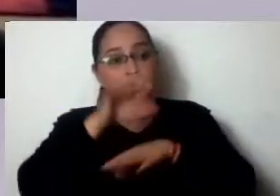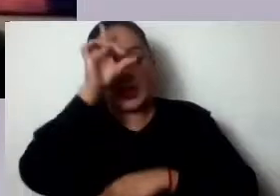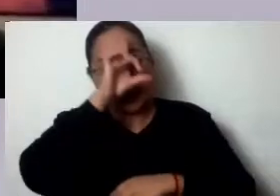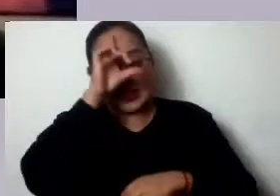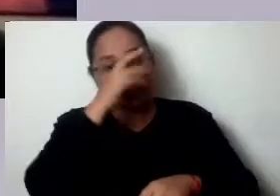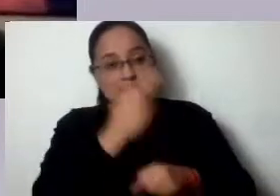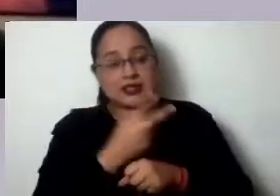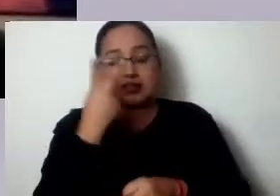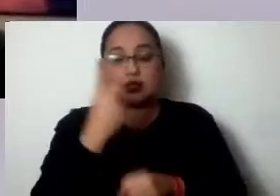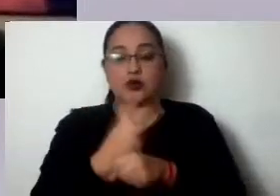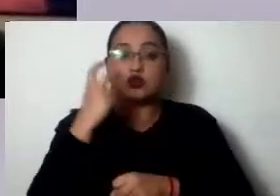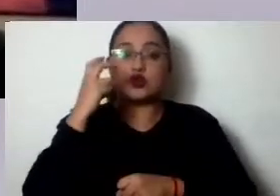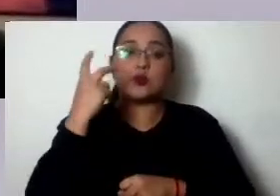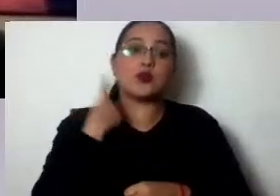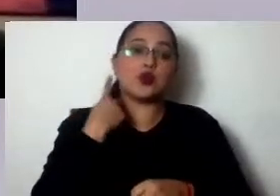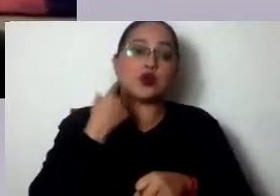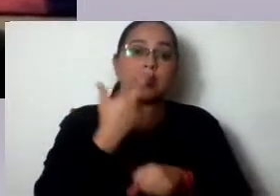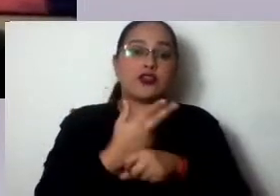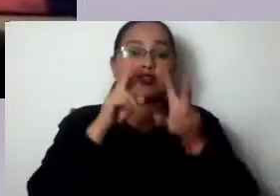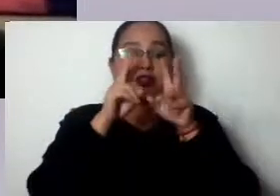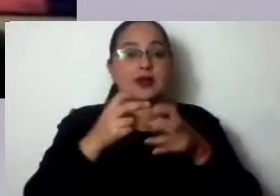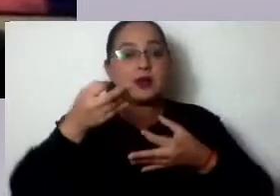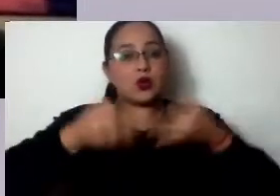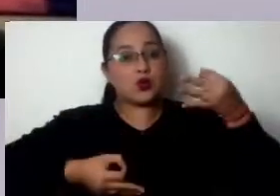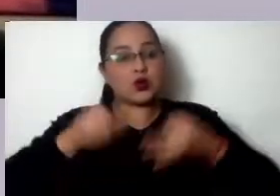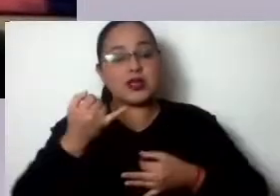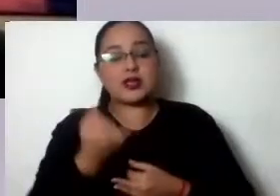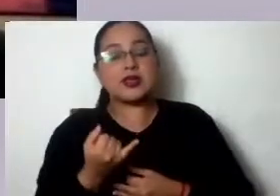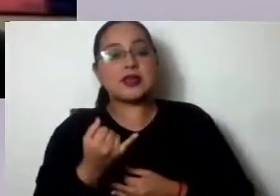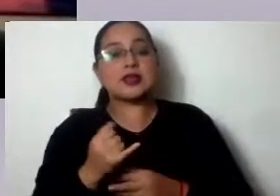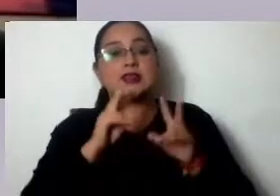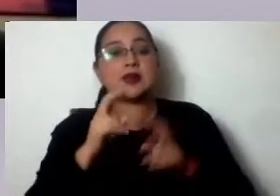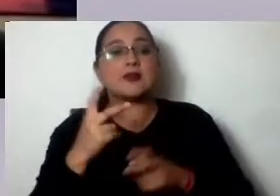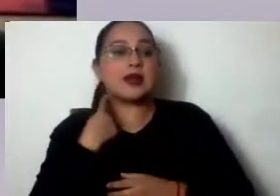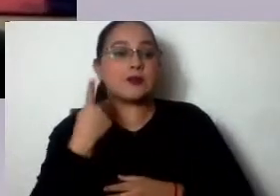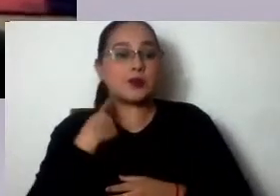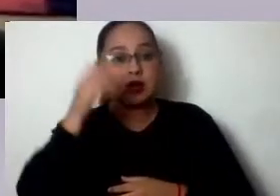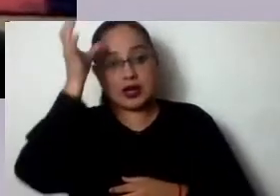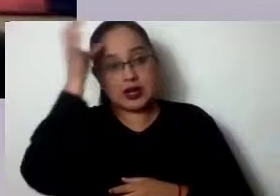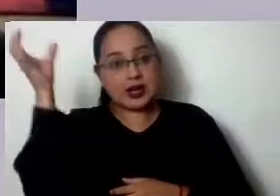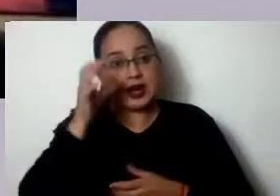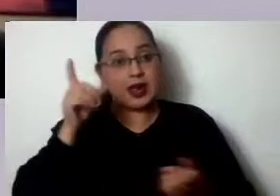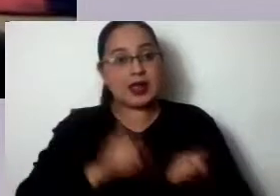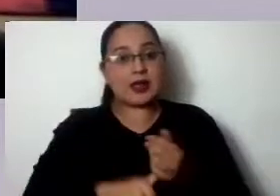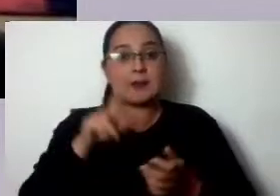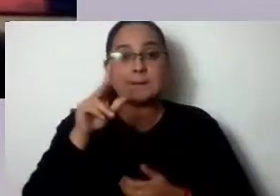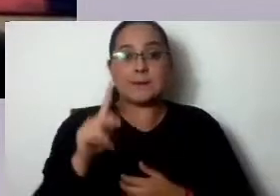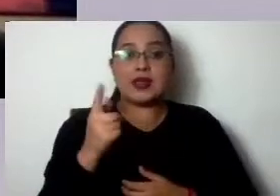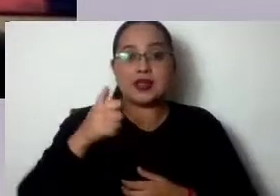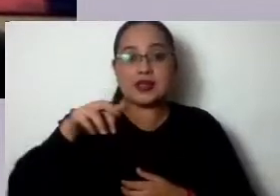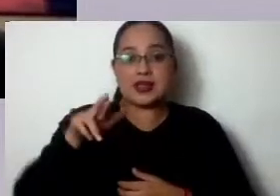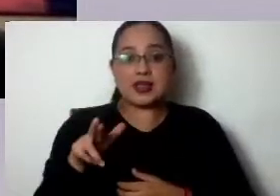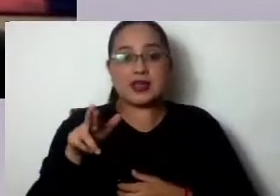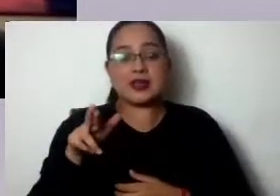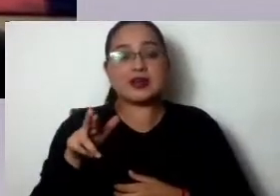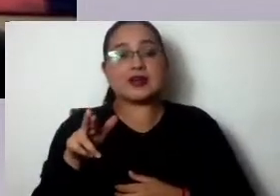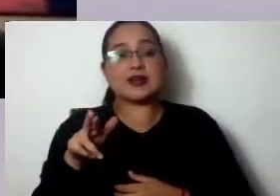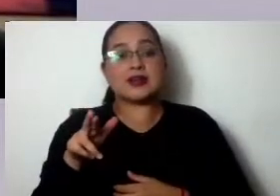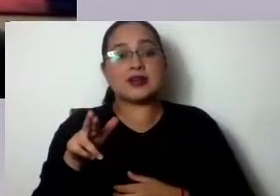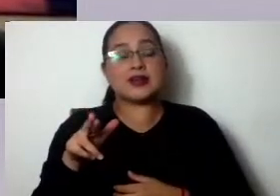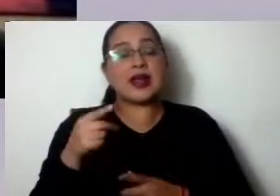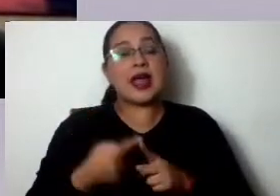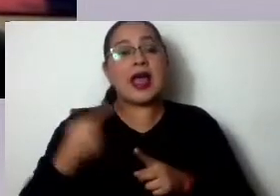subprocurador de asuntos jurídicos y política criminológica de la procuraduría general de justicia del